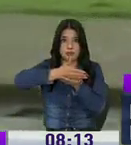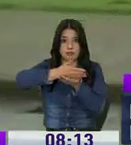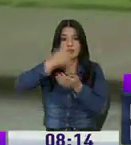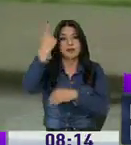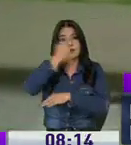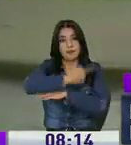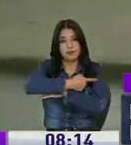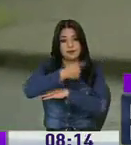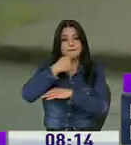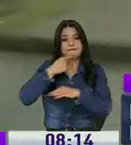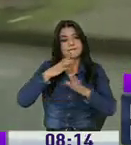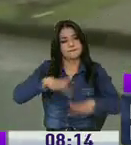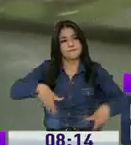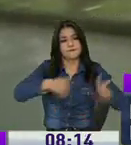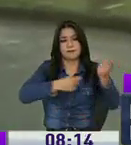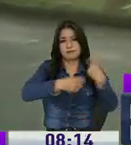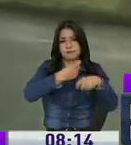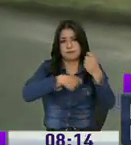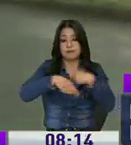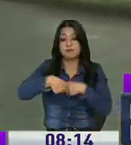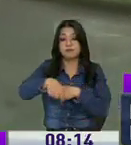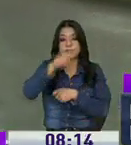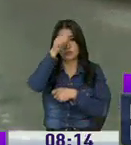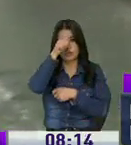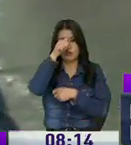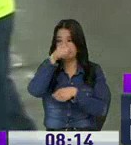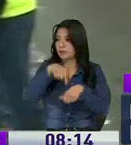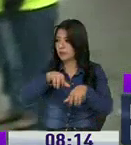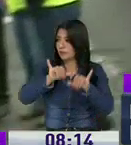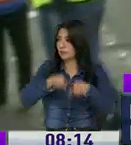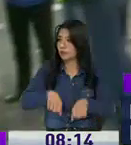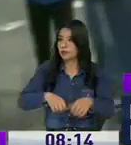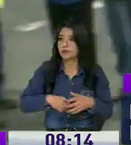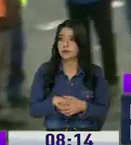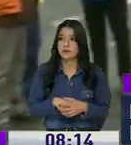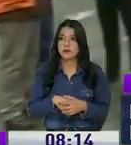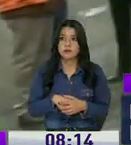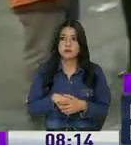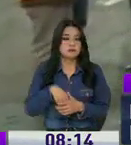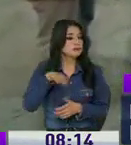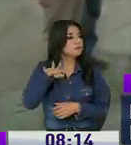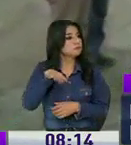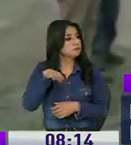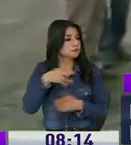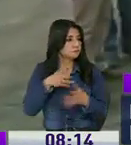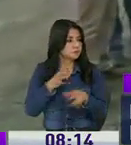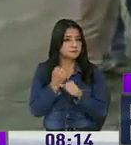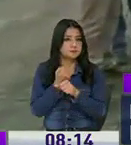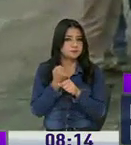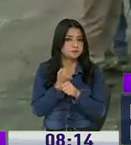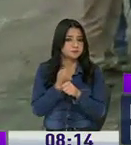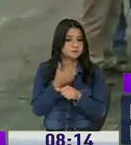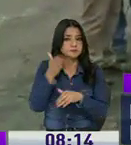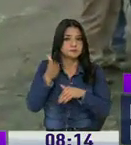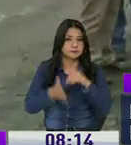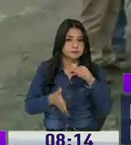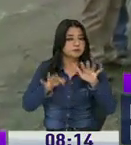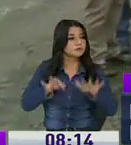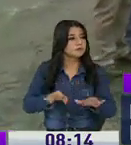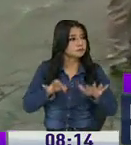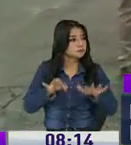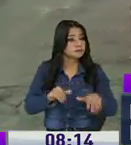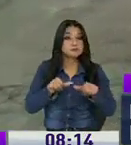de feria y los continuaremos el día domingo. Ahora, ingeniero, 4 meses ya de estos trabajos, el plazo era